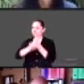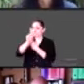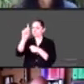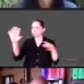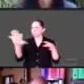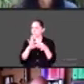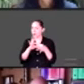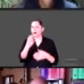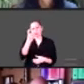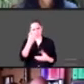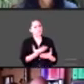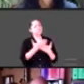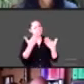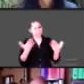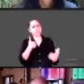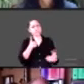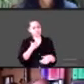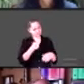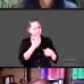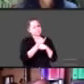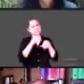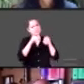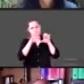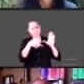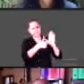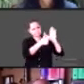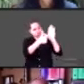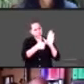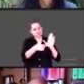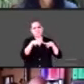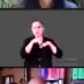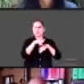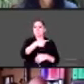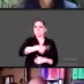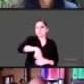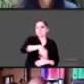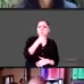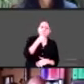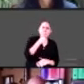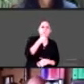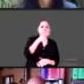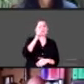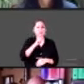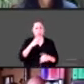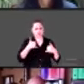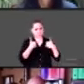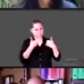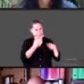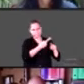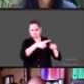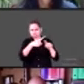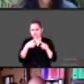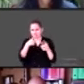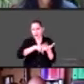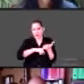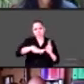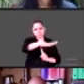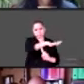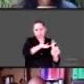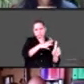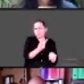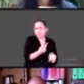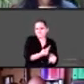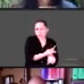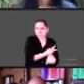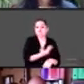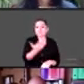que tiene la niñez en nuestro país. Si comparamos con el total de la población, el último dato que vimos a conocer